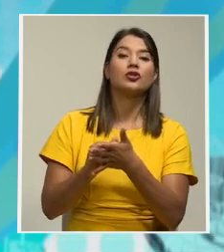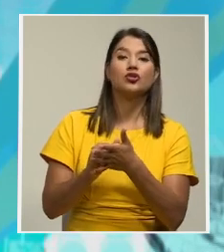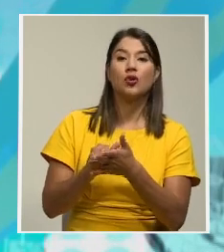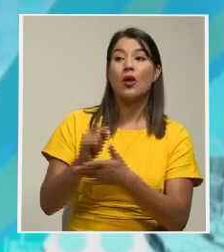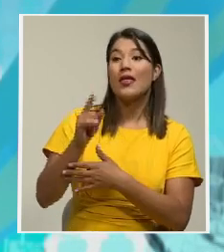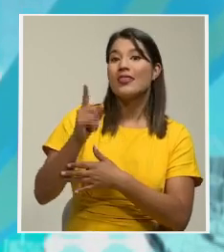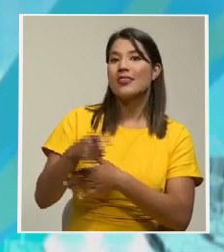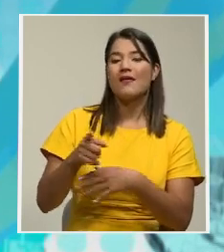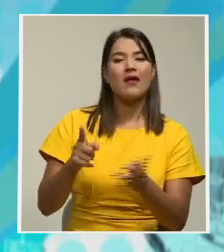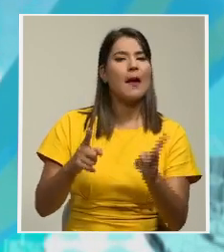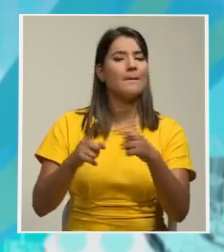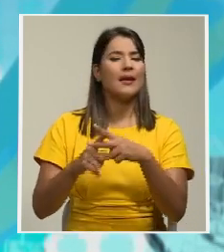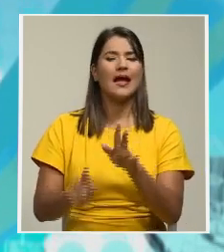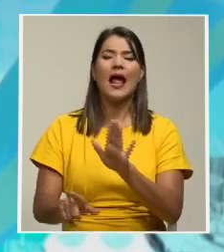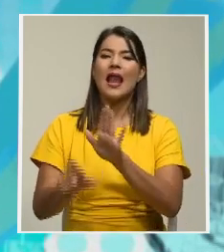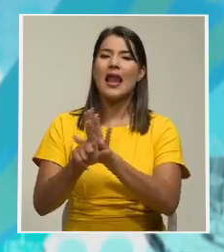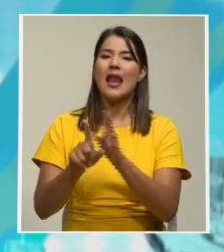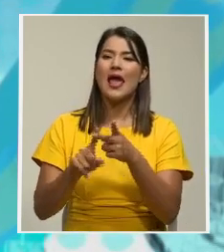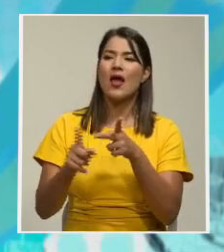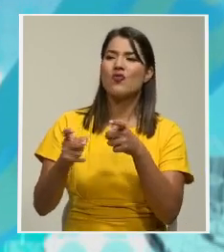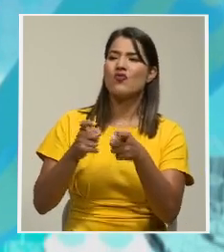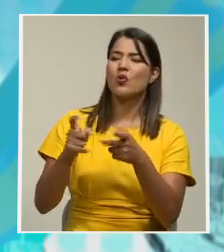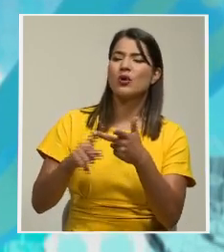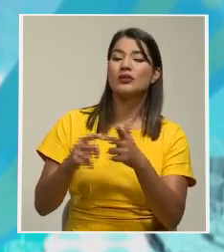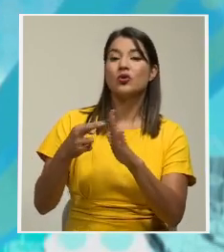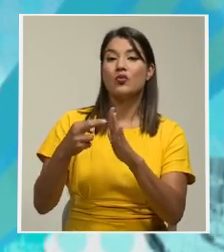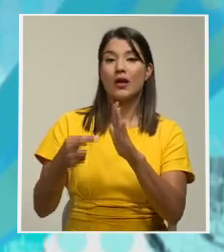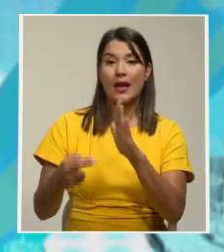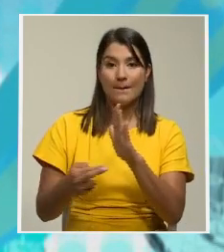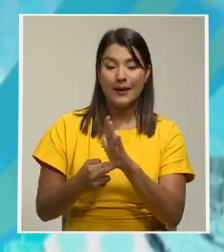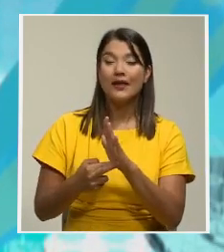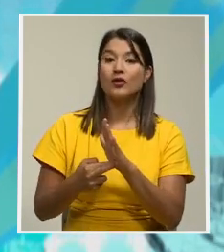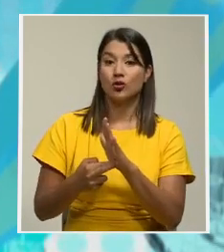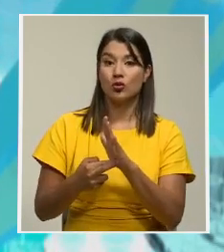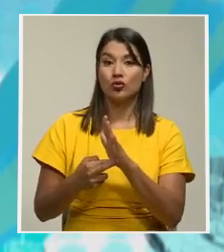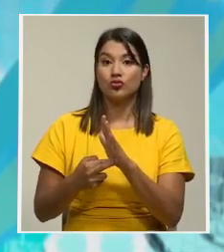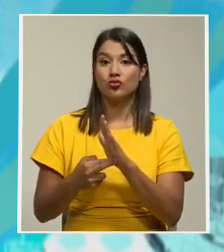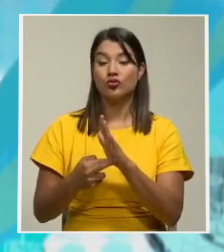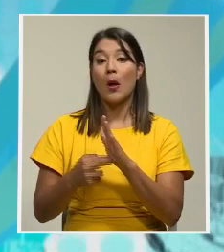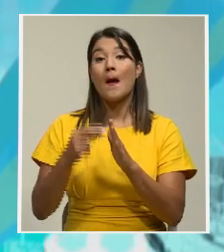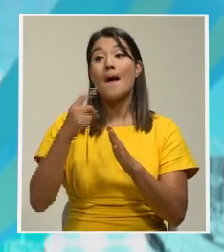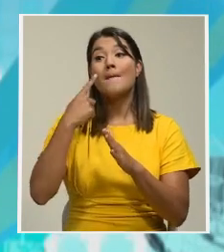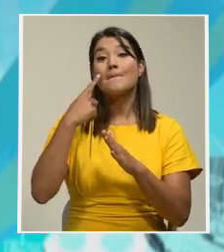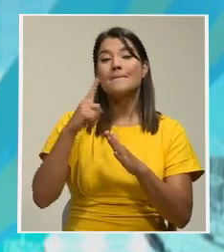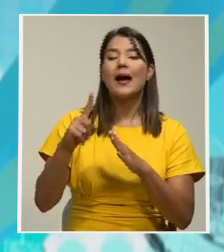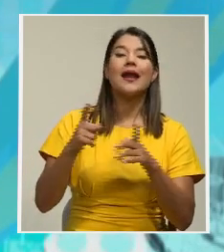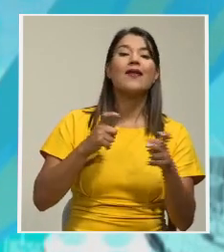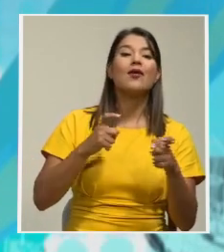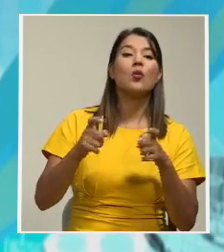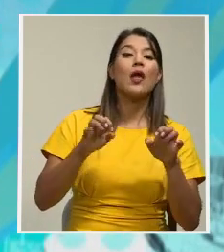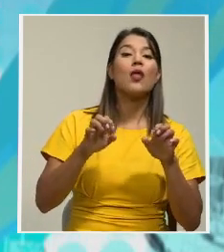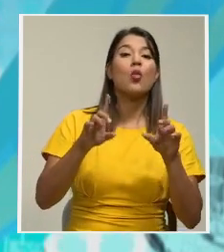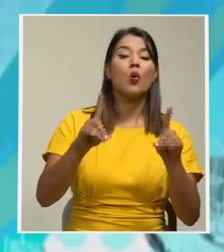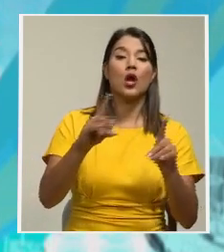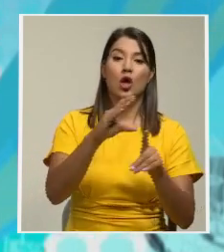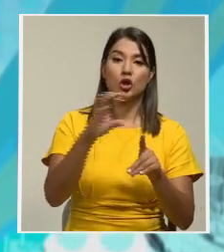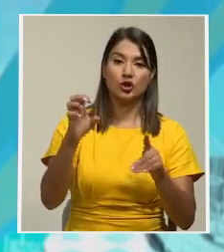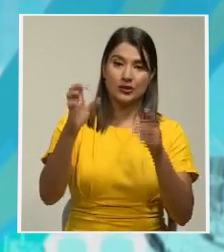todas las leyes, las regulaciones y los reglamentos que regulan la educación costarricense, puesto que es